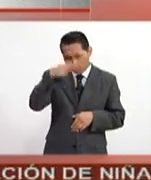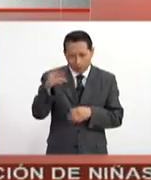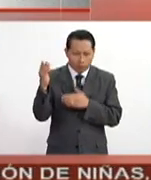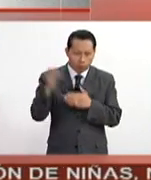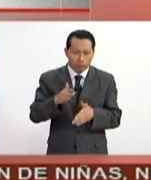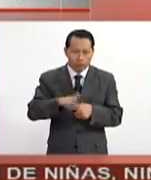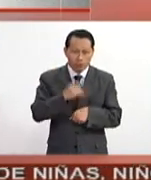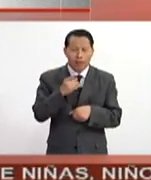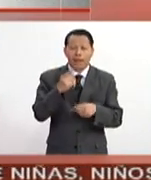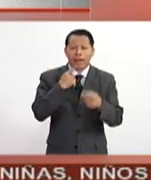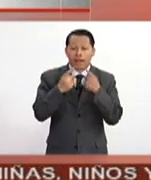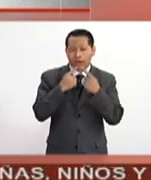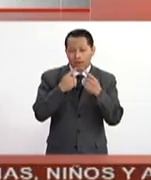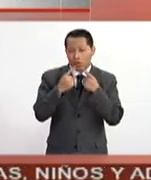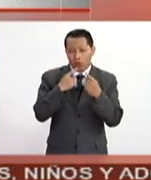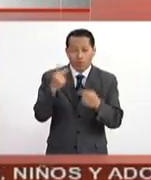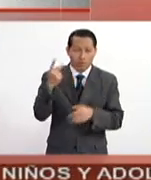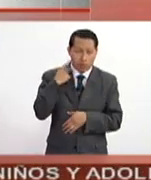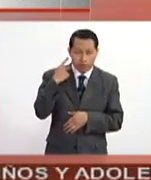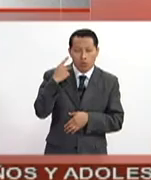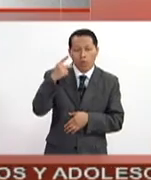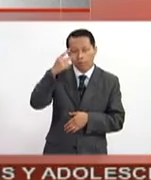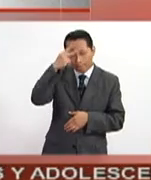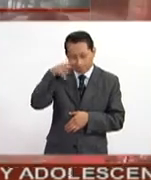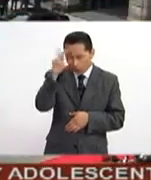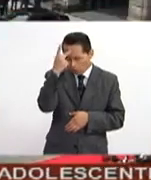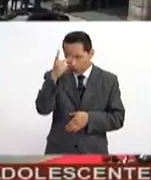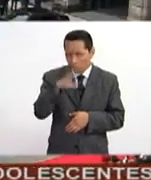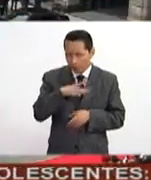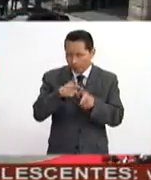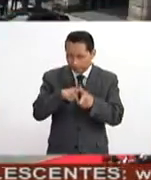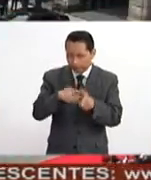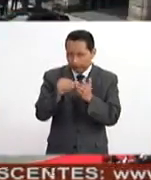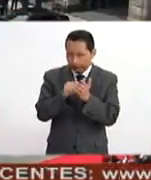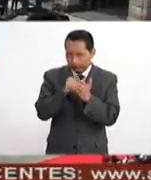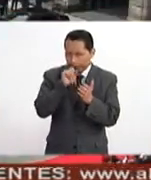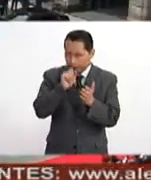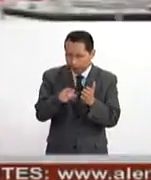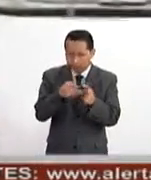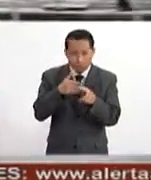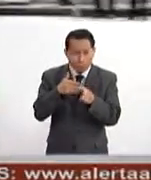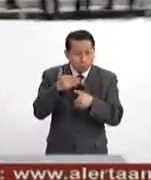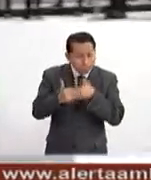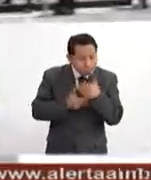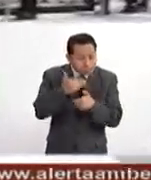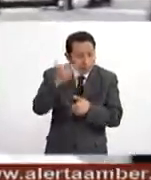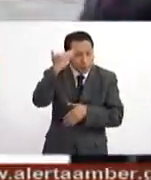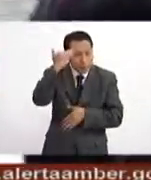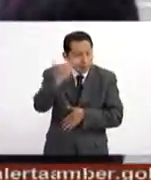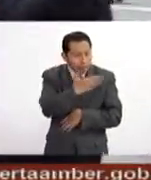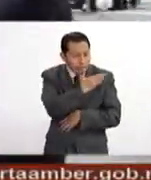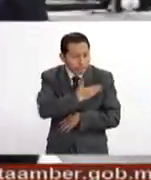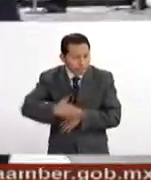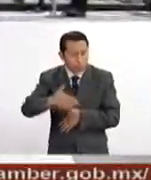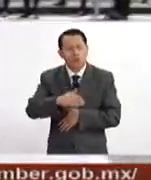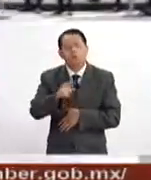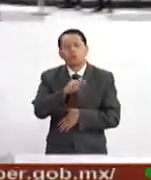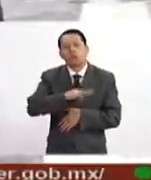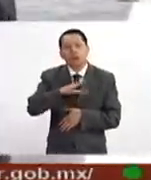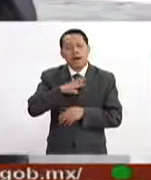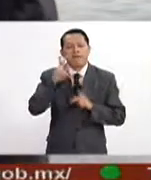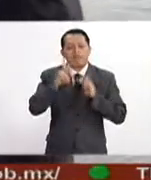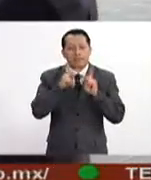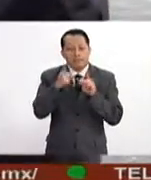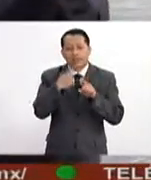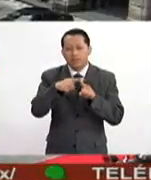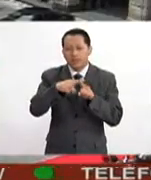diálogo político entre México y Polonia pues no ha sido muy constante y regular a través del tiempo. Sí ha habido visitas de cancilleres, pero